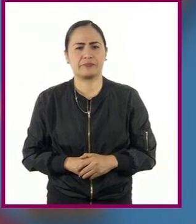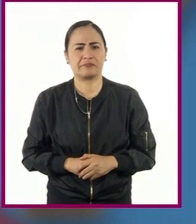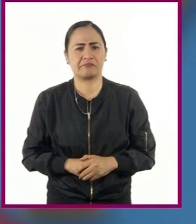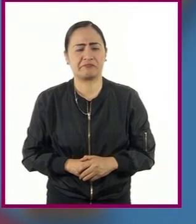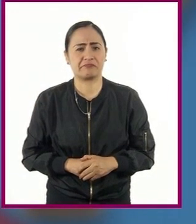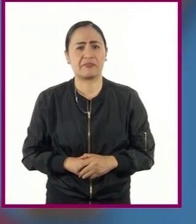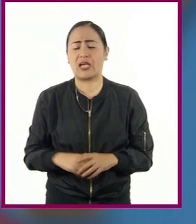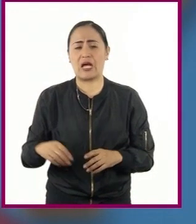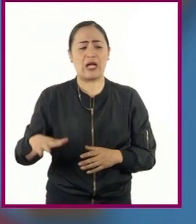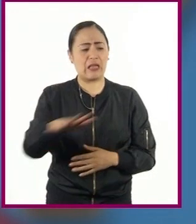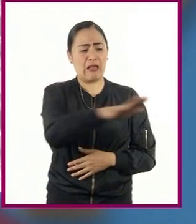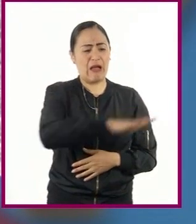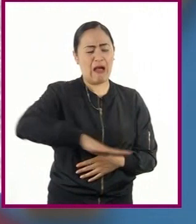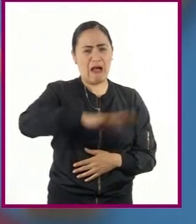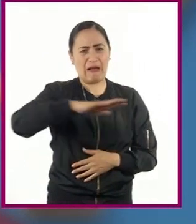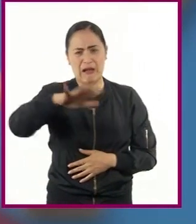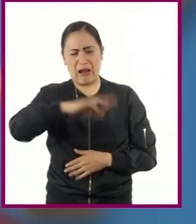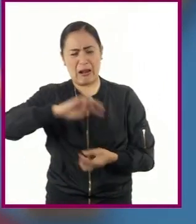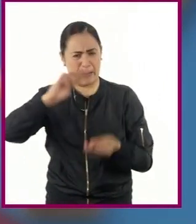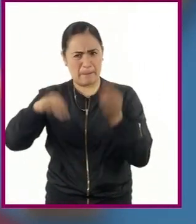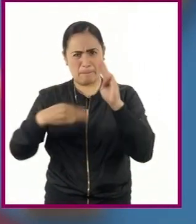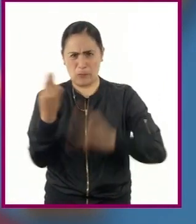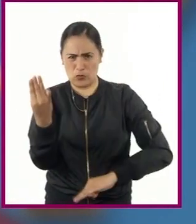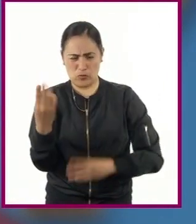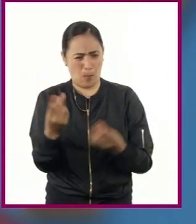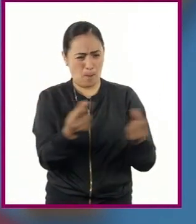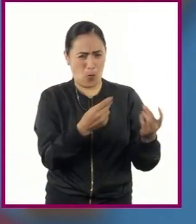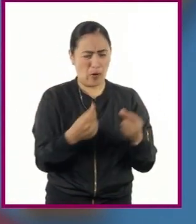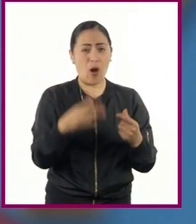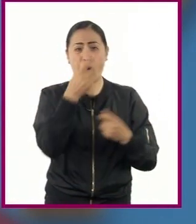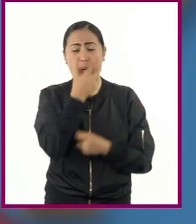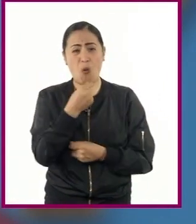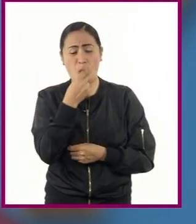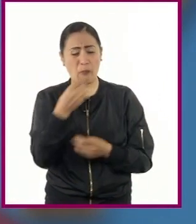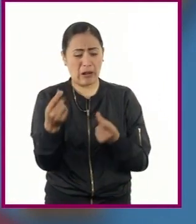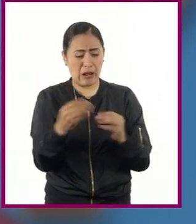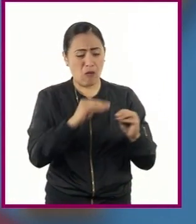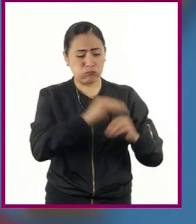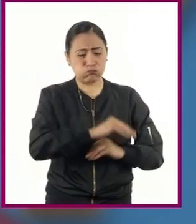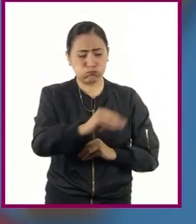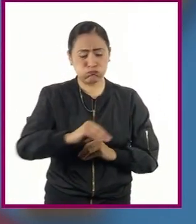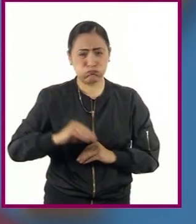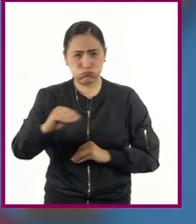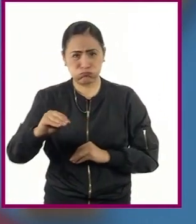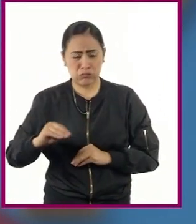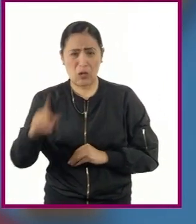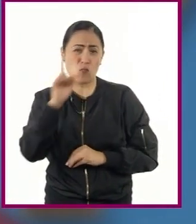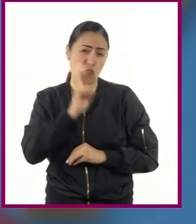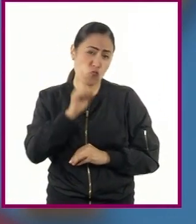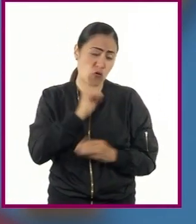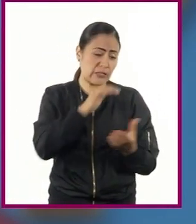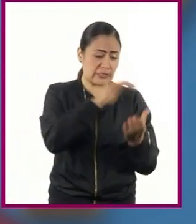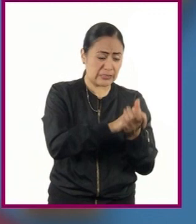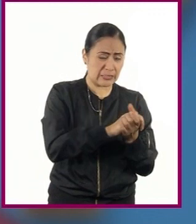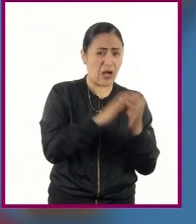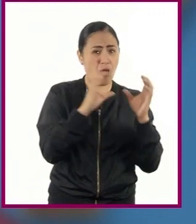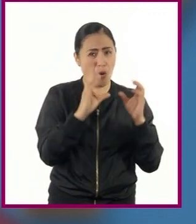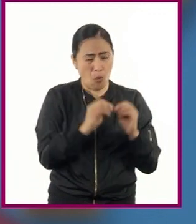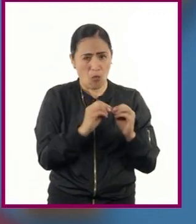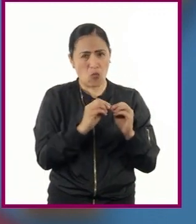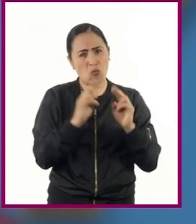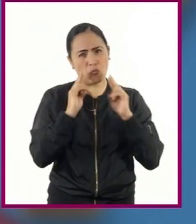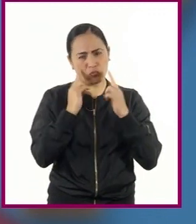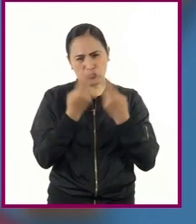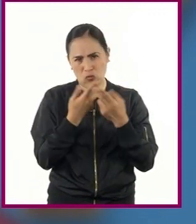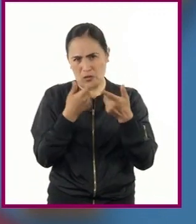todas las regiones del mundo. Esa movilización masculina hizo que las mujeres casadas o que vivían en pareja, que